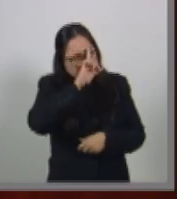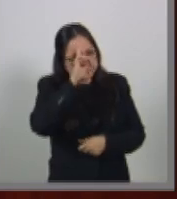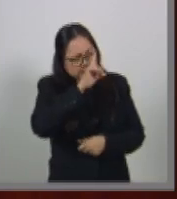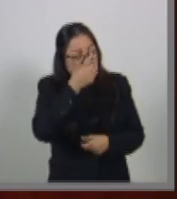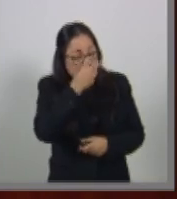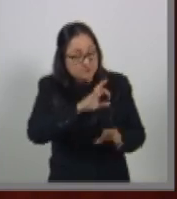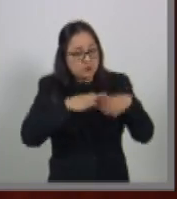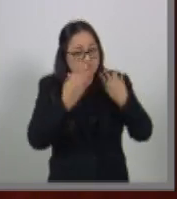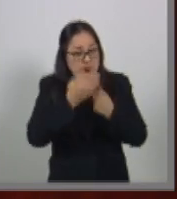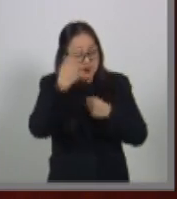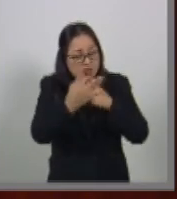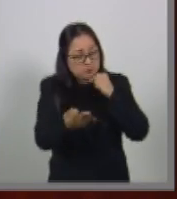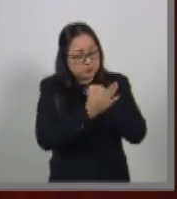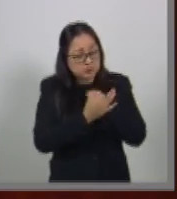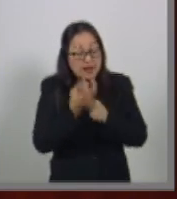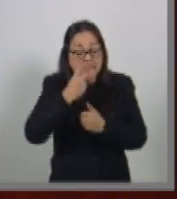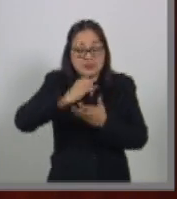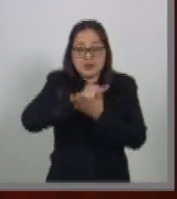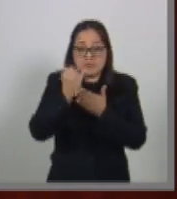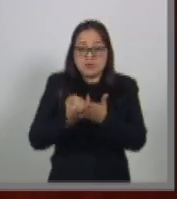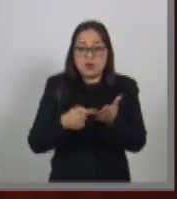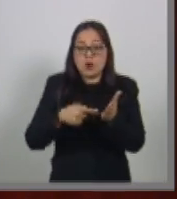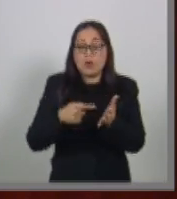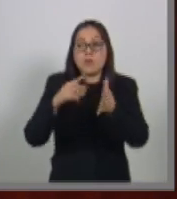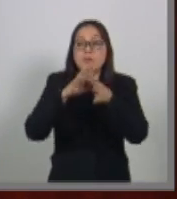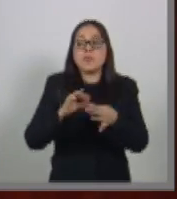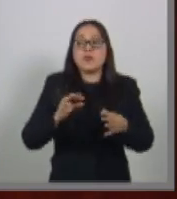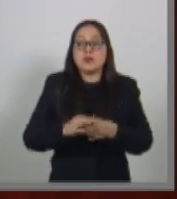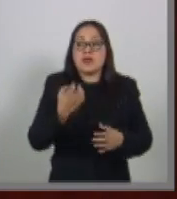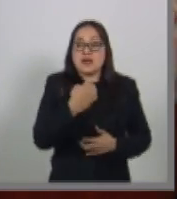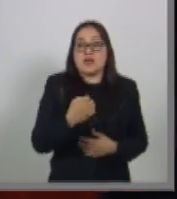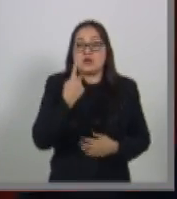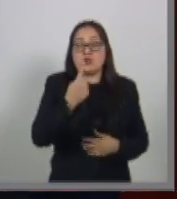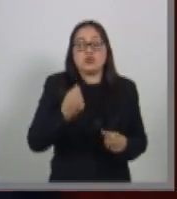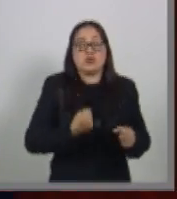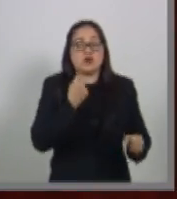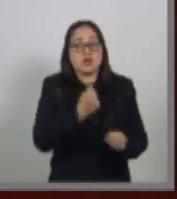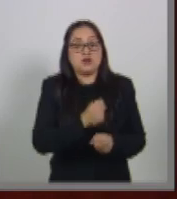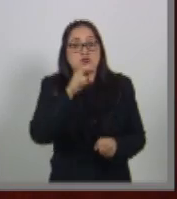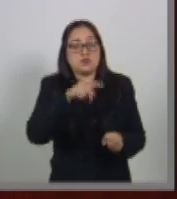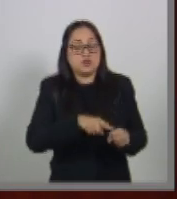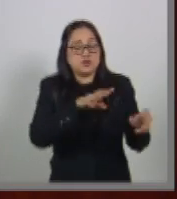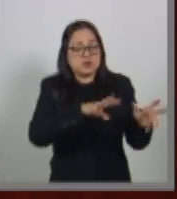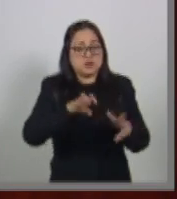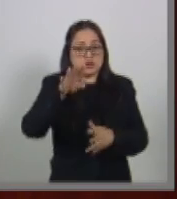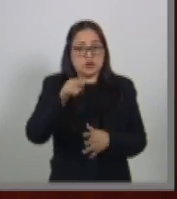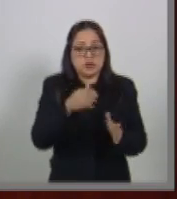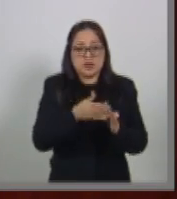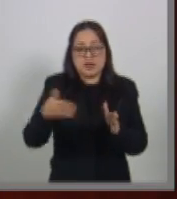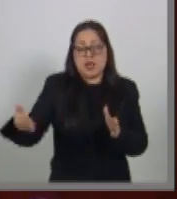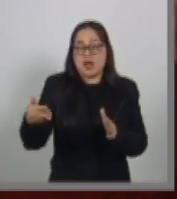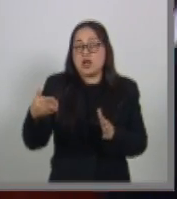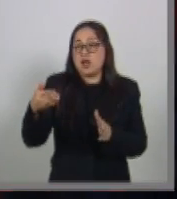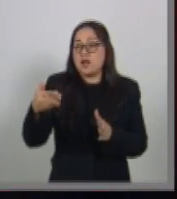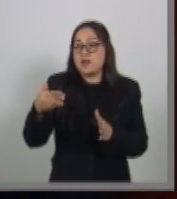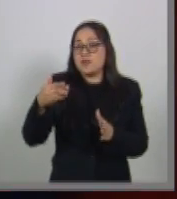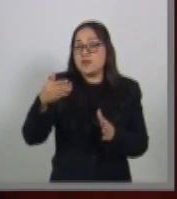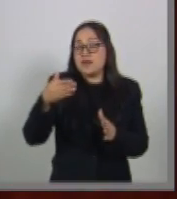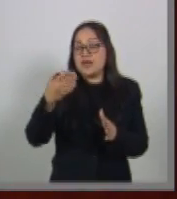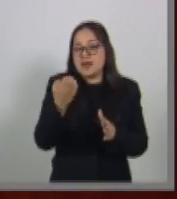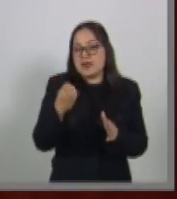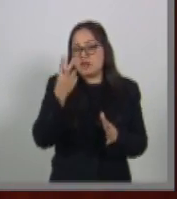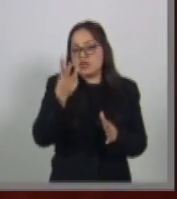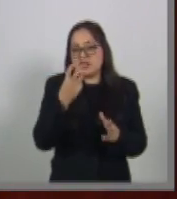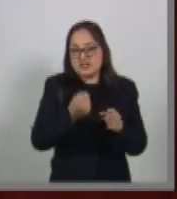informe señala que del 1 de enero de 1990 hasta el 3 de enero del